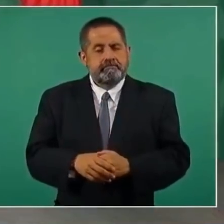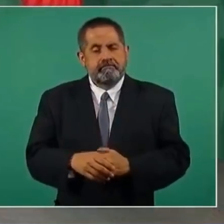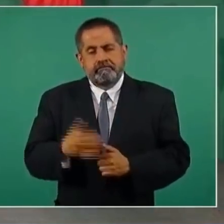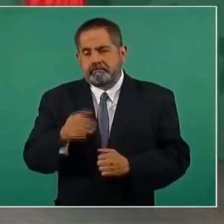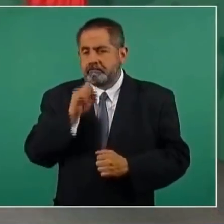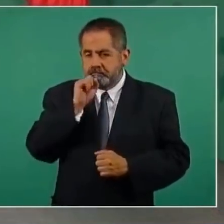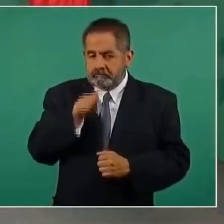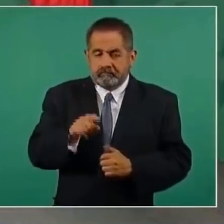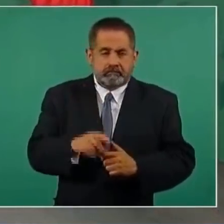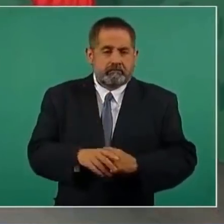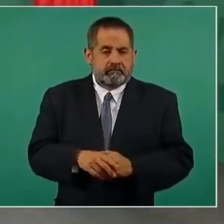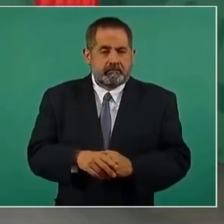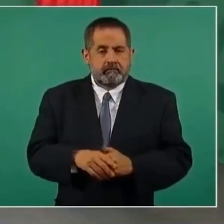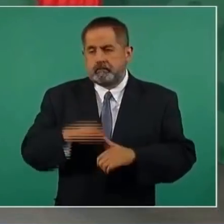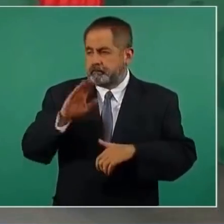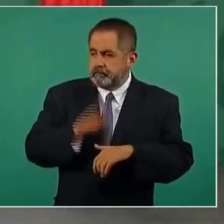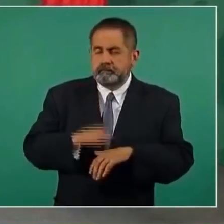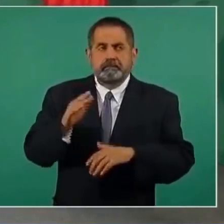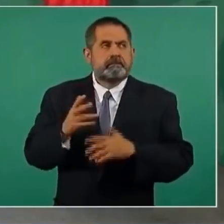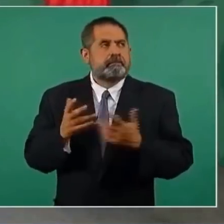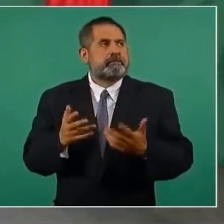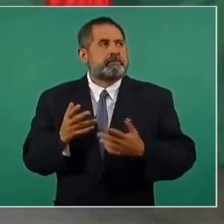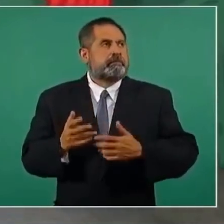y más